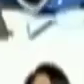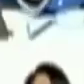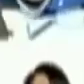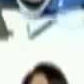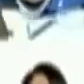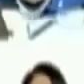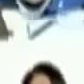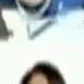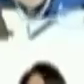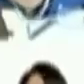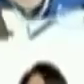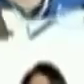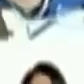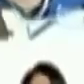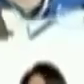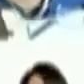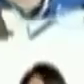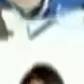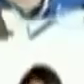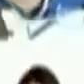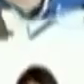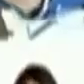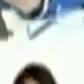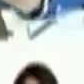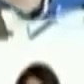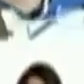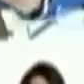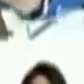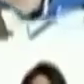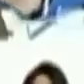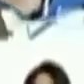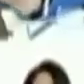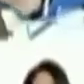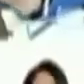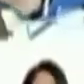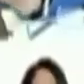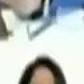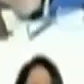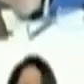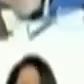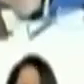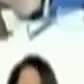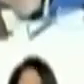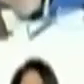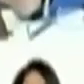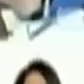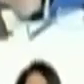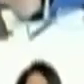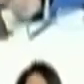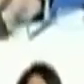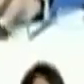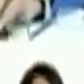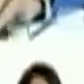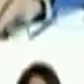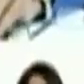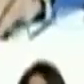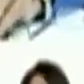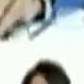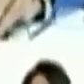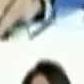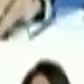jamás. La República Islámica de Irán tiene su historia de lucha desde la Revolución Islámica de Irán del